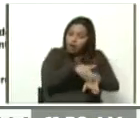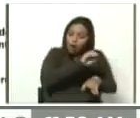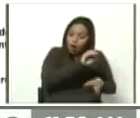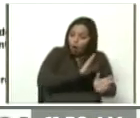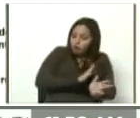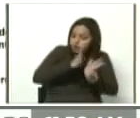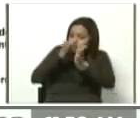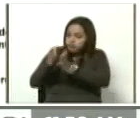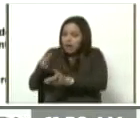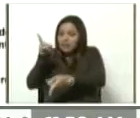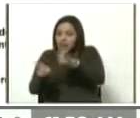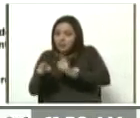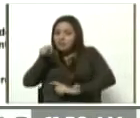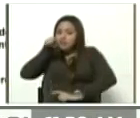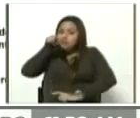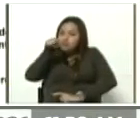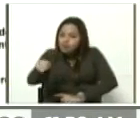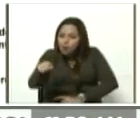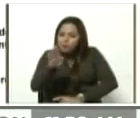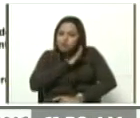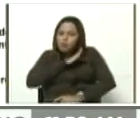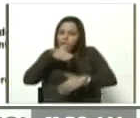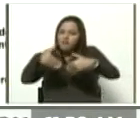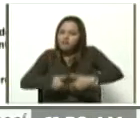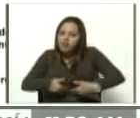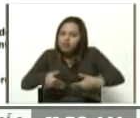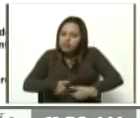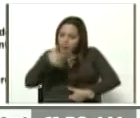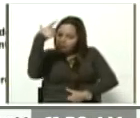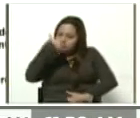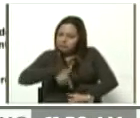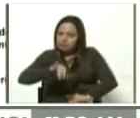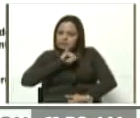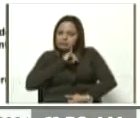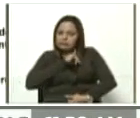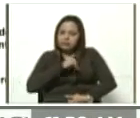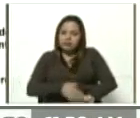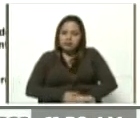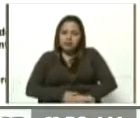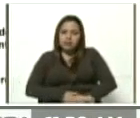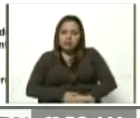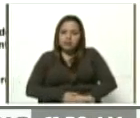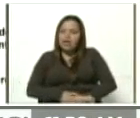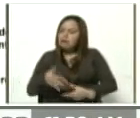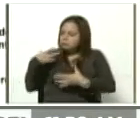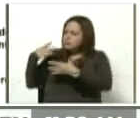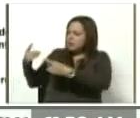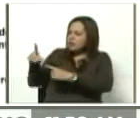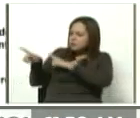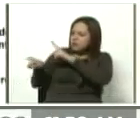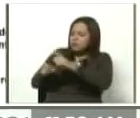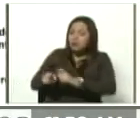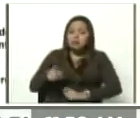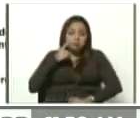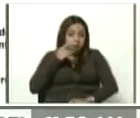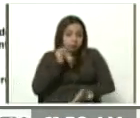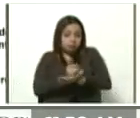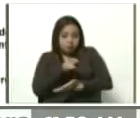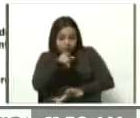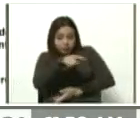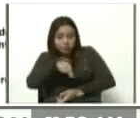diría que va a depender más de su propio esfuerzo personal? Fíjense. Fíjate tú.